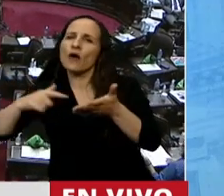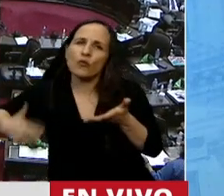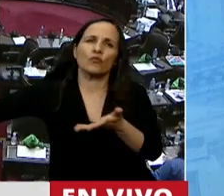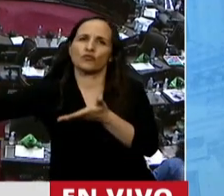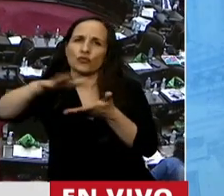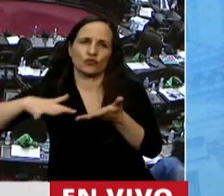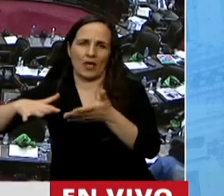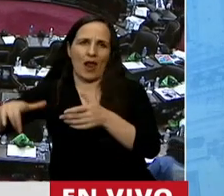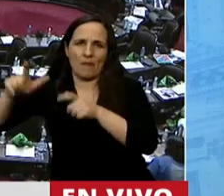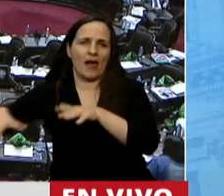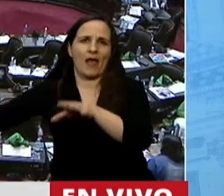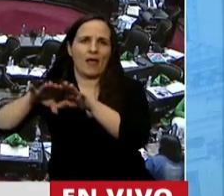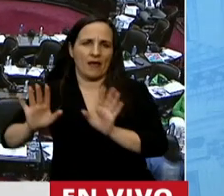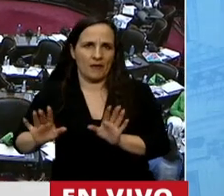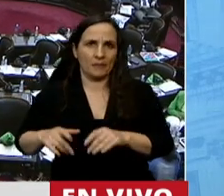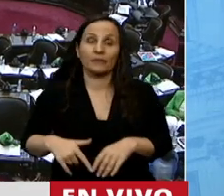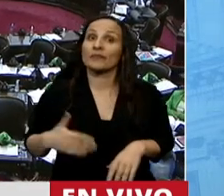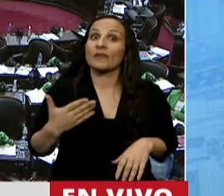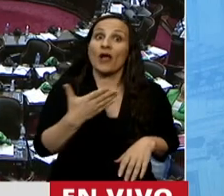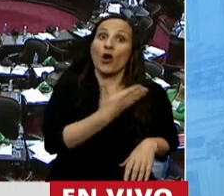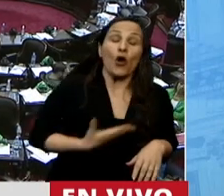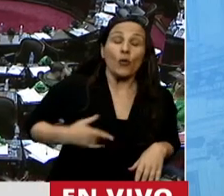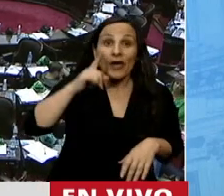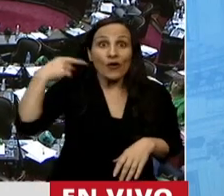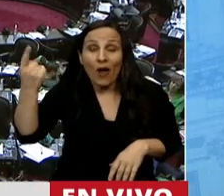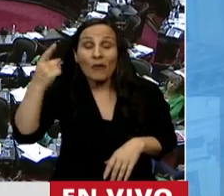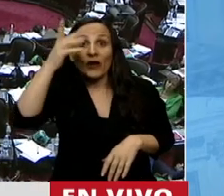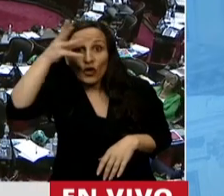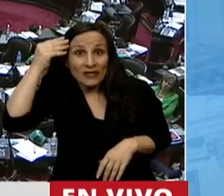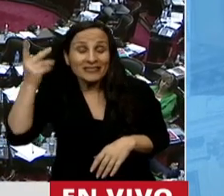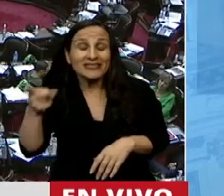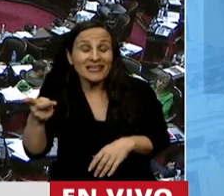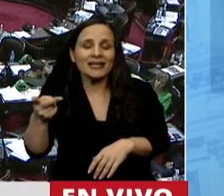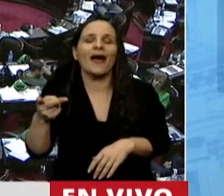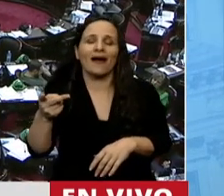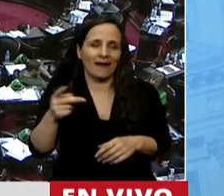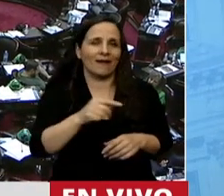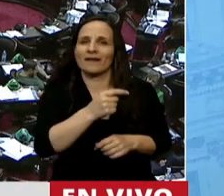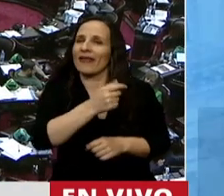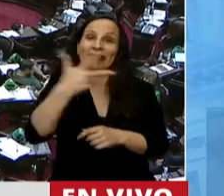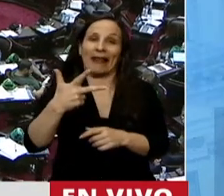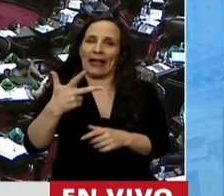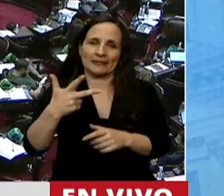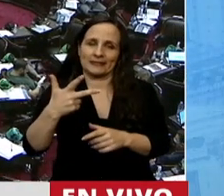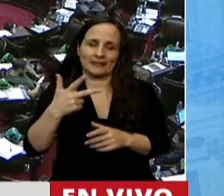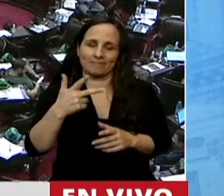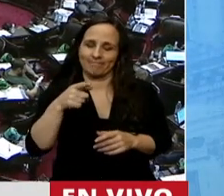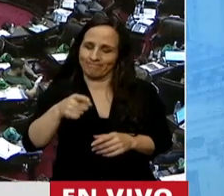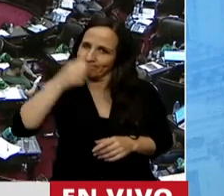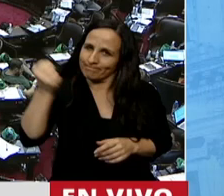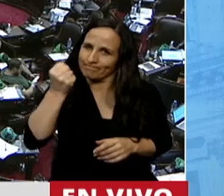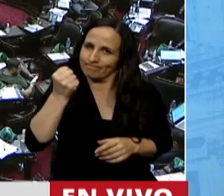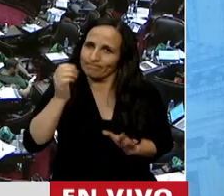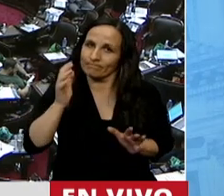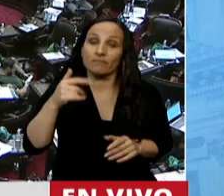social. Y este gobierno de Alberto y Cristina materializa esas tres banderas. Y hoy, con